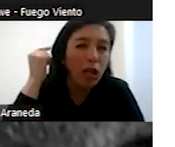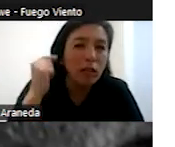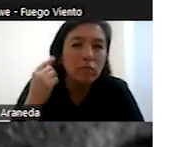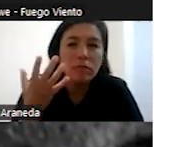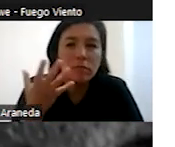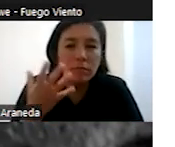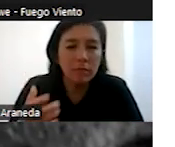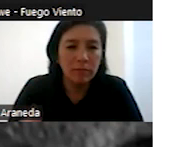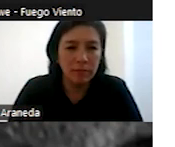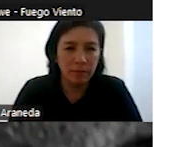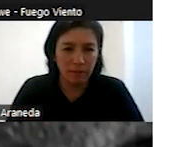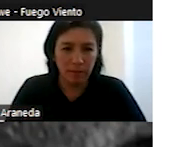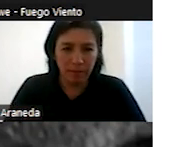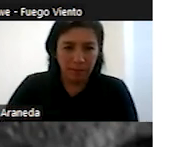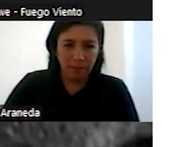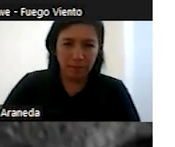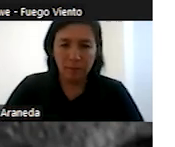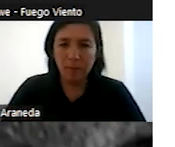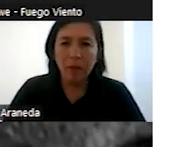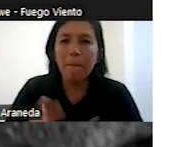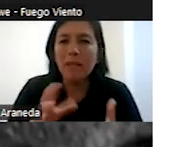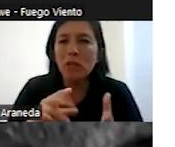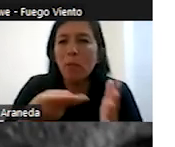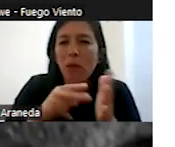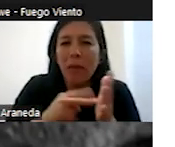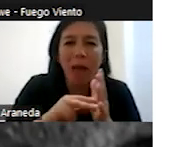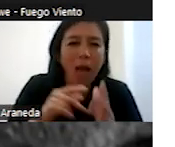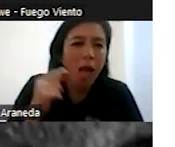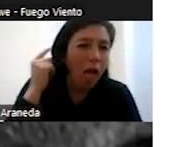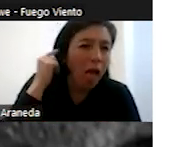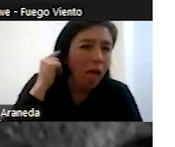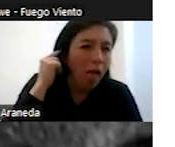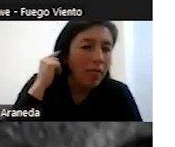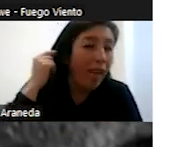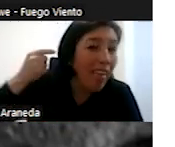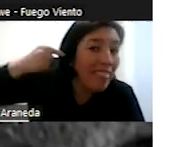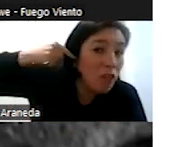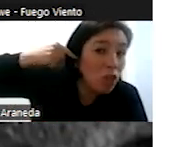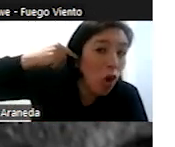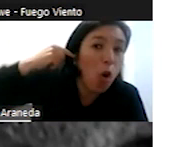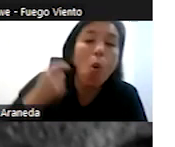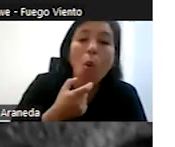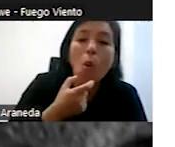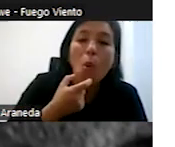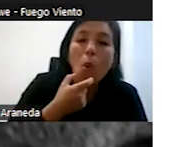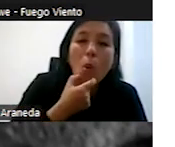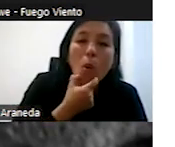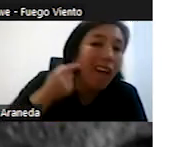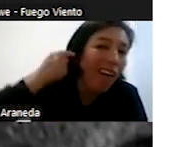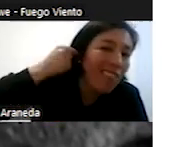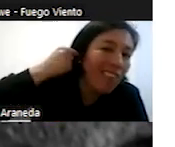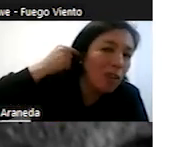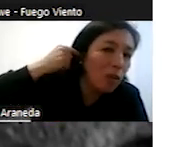tipo de tumor benigno, es una sobreproducción de hueso en el meato auditivo